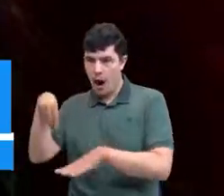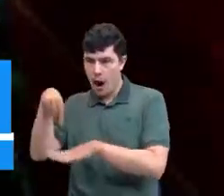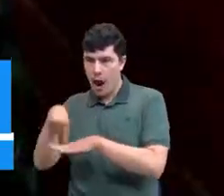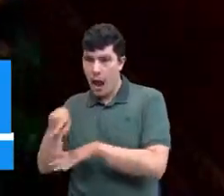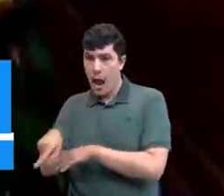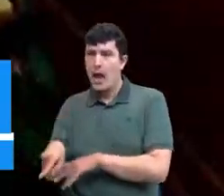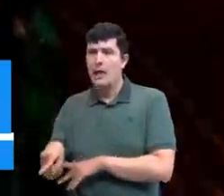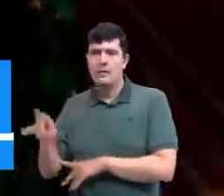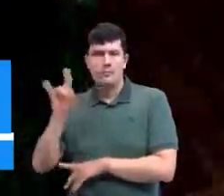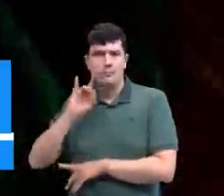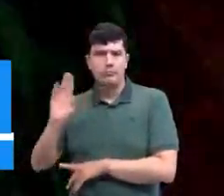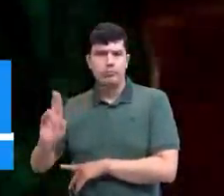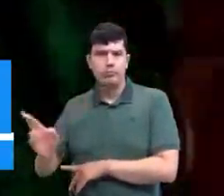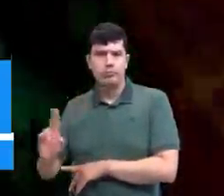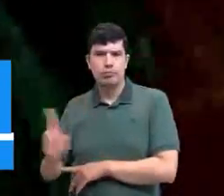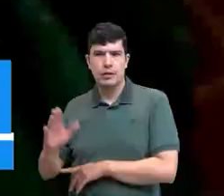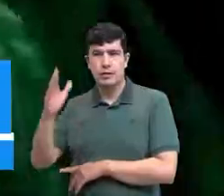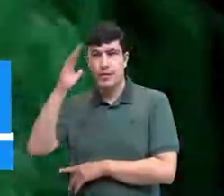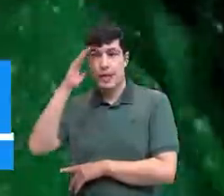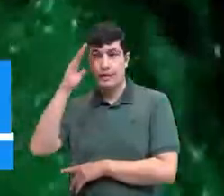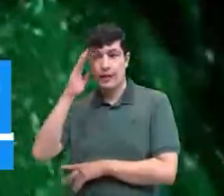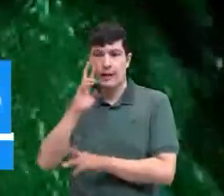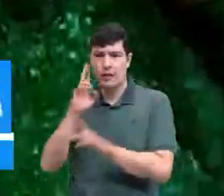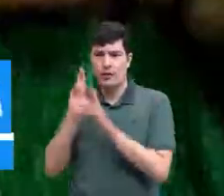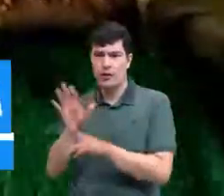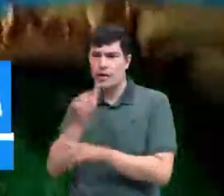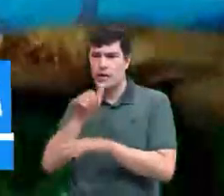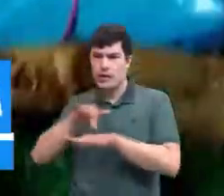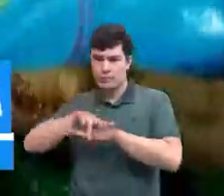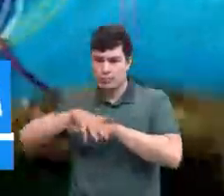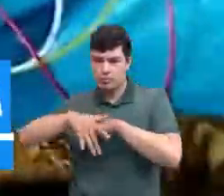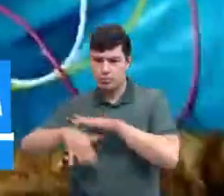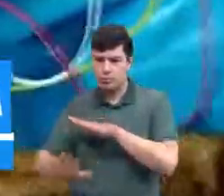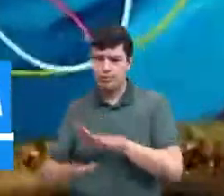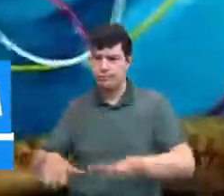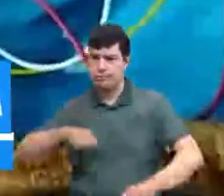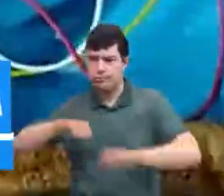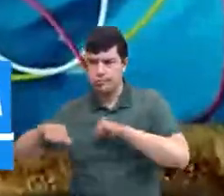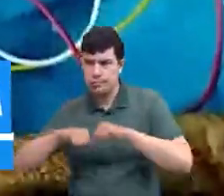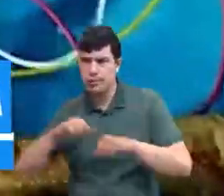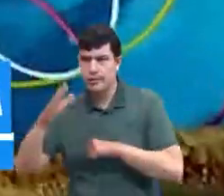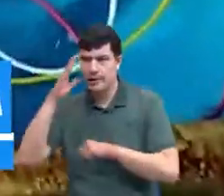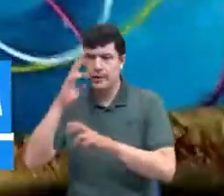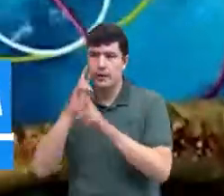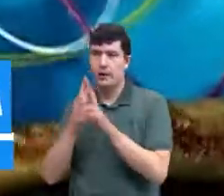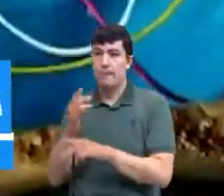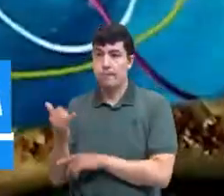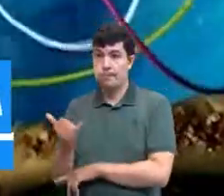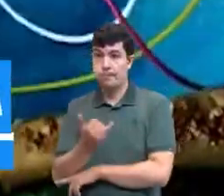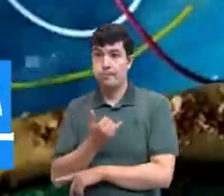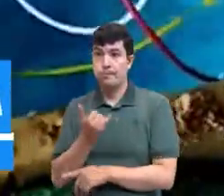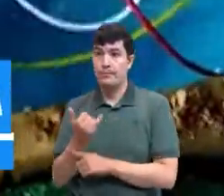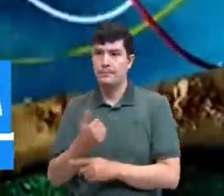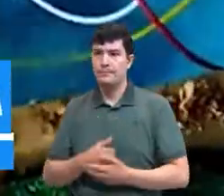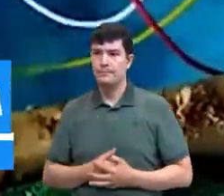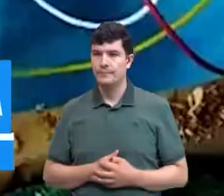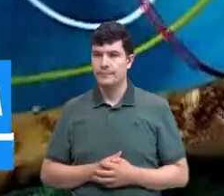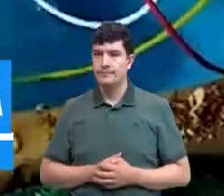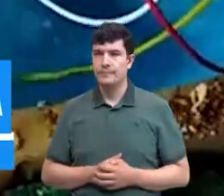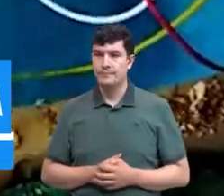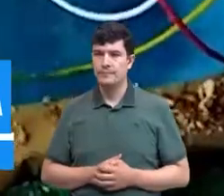unos sensores que medirán el caudal de los ríos. Y a medida que llegue